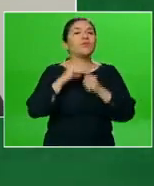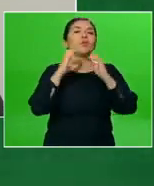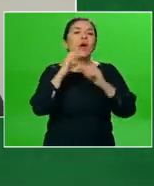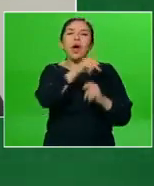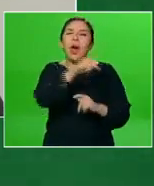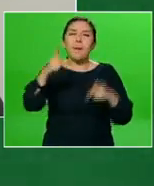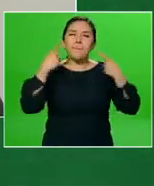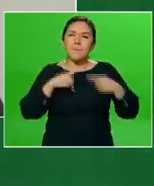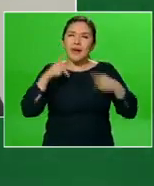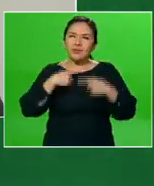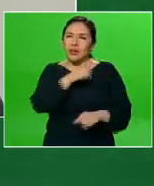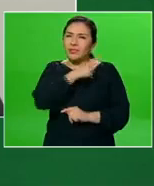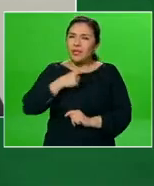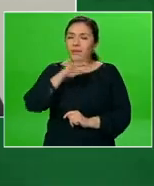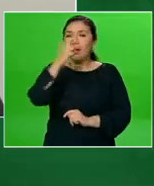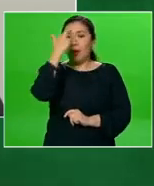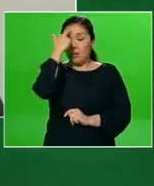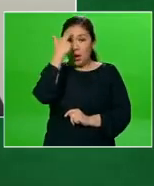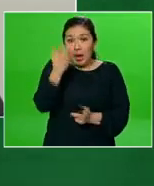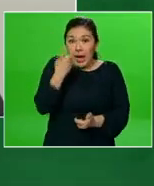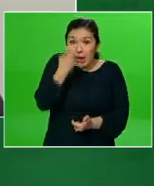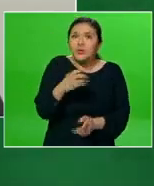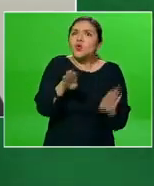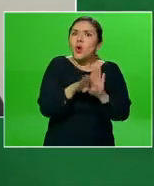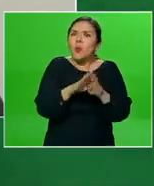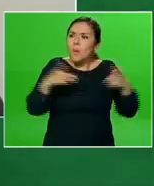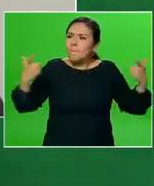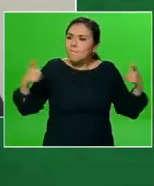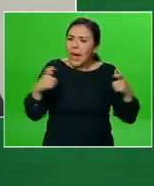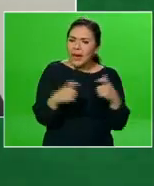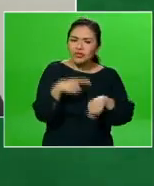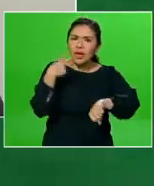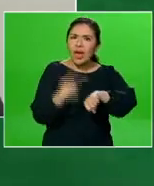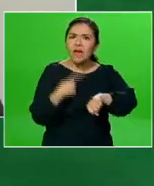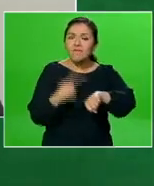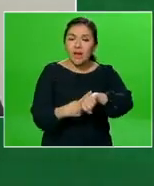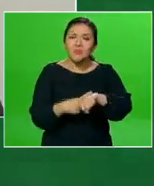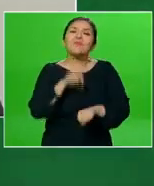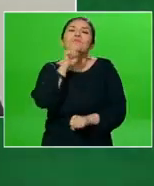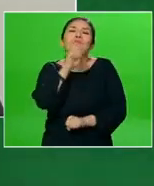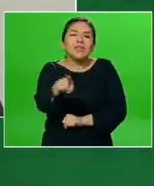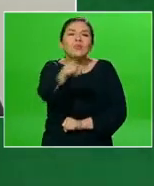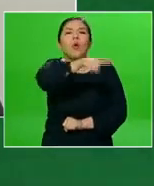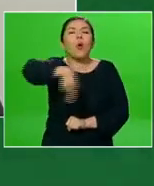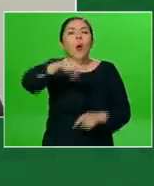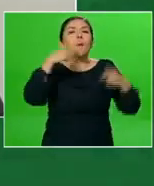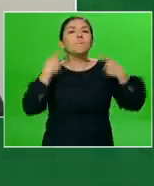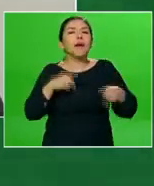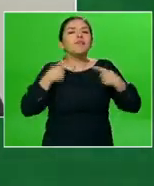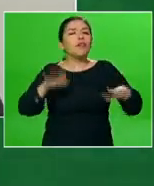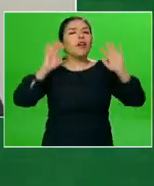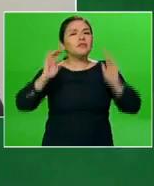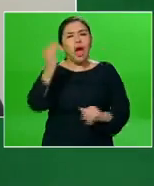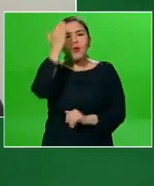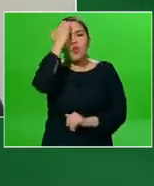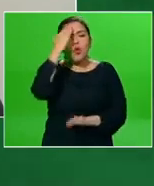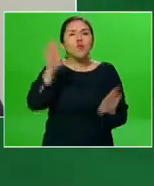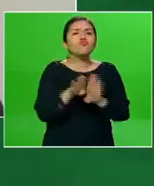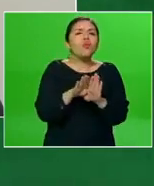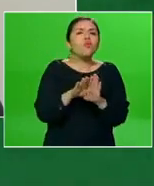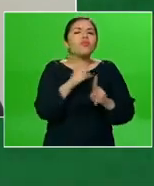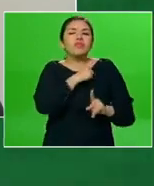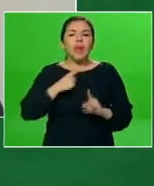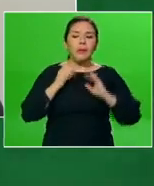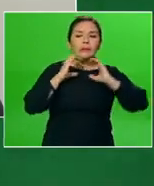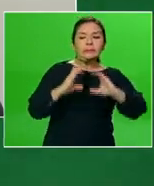de que si esto de alguna manera ha sucedido y se ha logrado es precisamente porque se han puesto en práctica las medidas de prevención